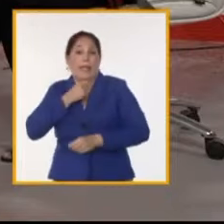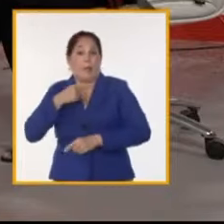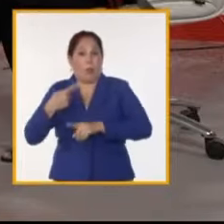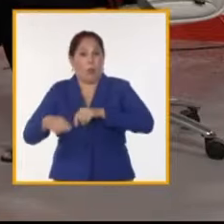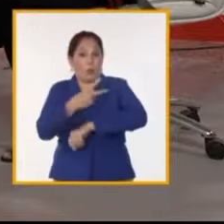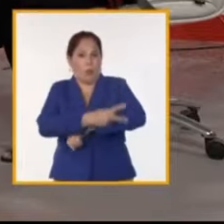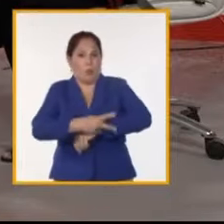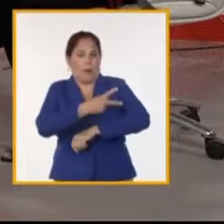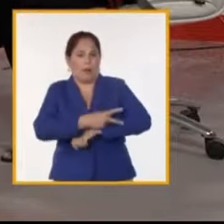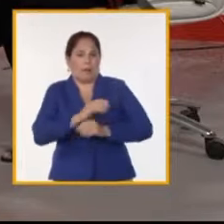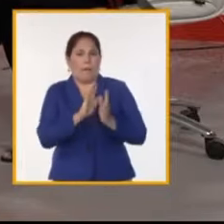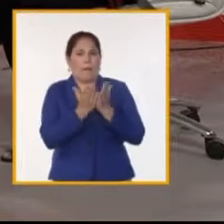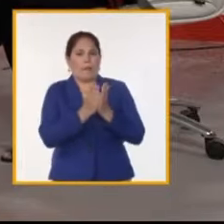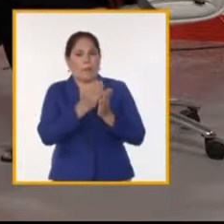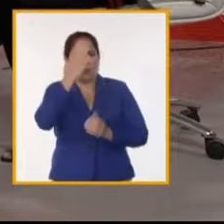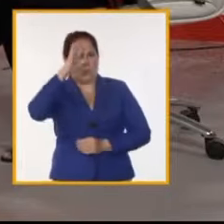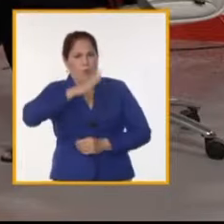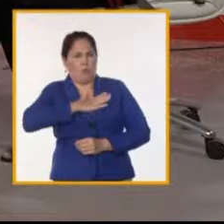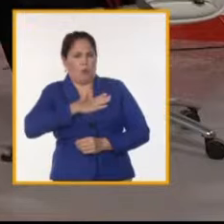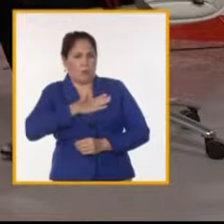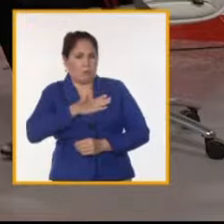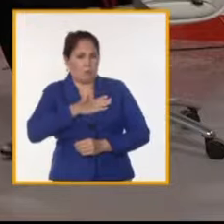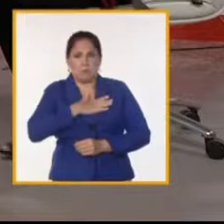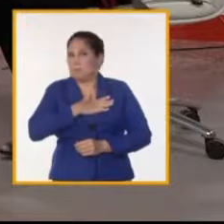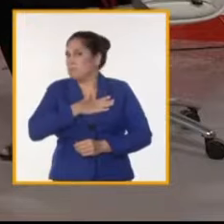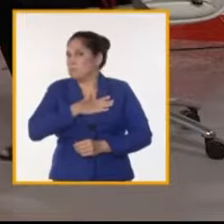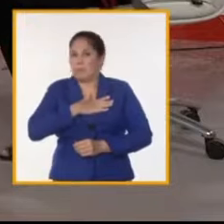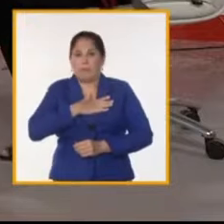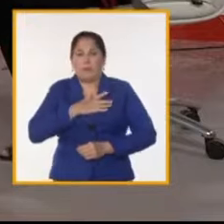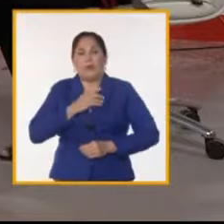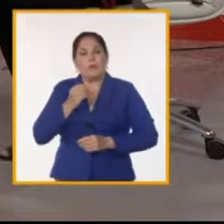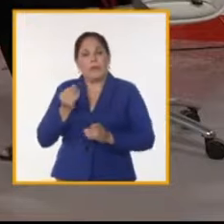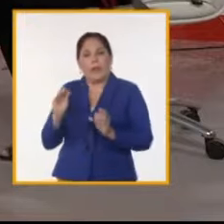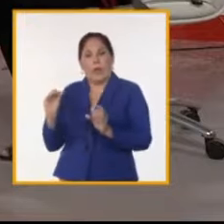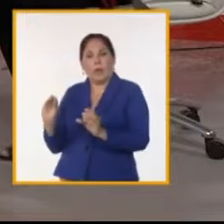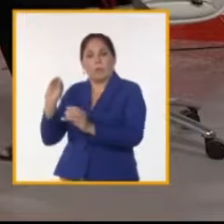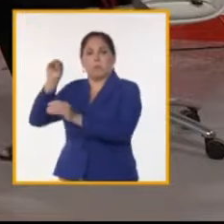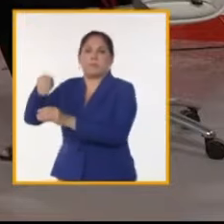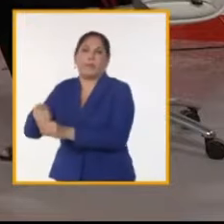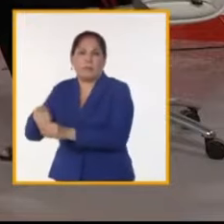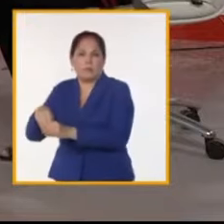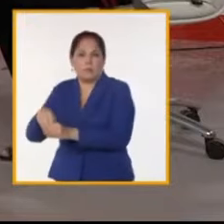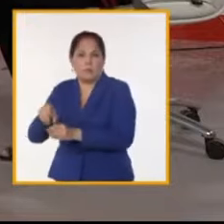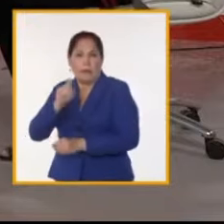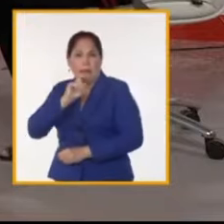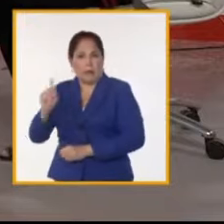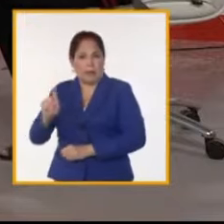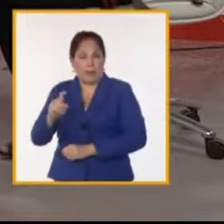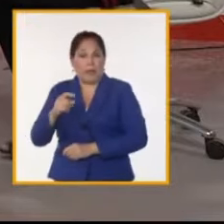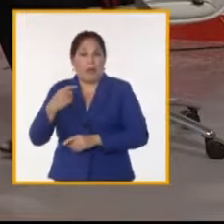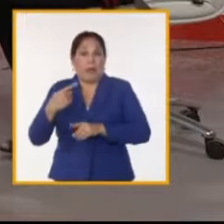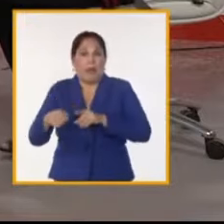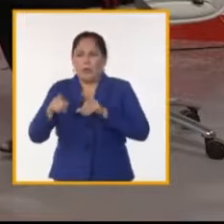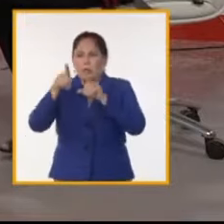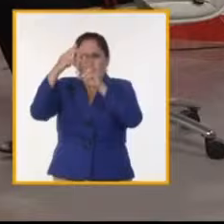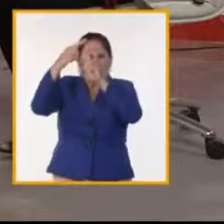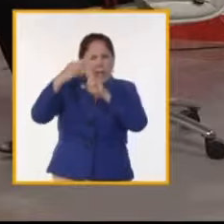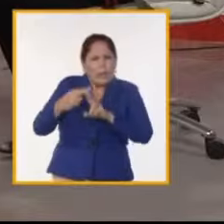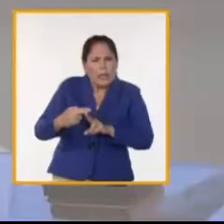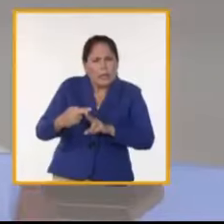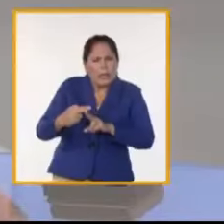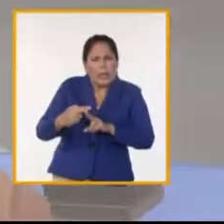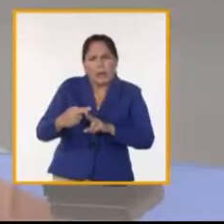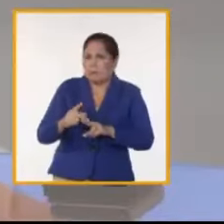incluso con un pasaporte cubano y un banco no te permite hacer una transacción incluso de países que no son enemigos